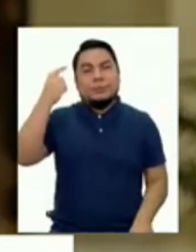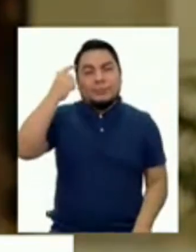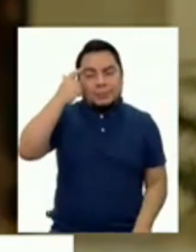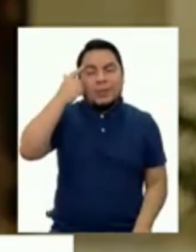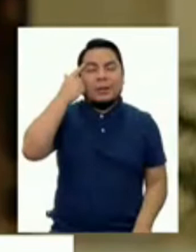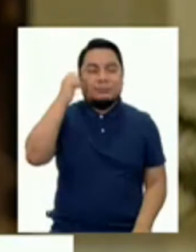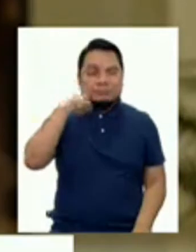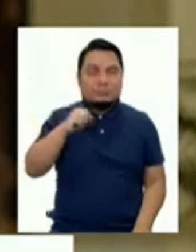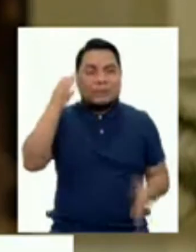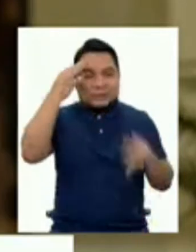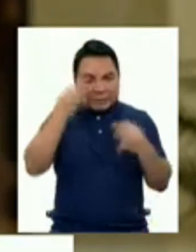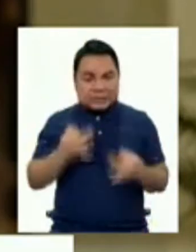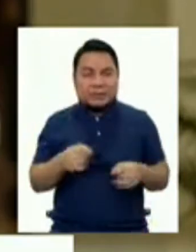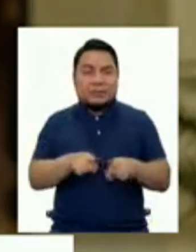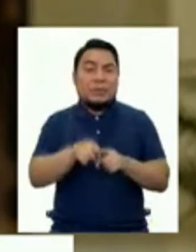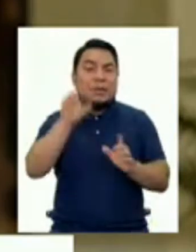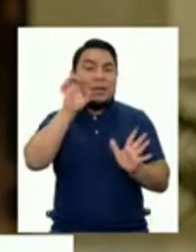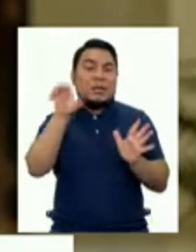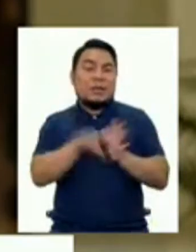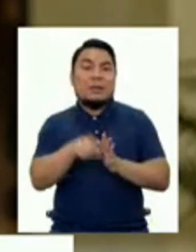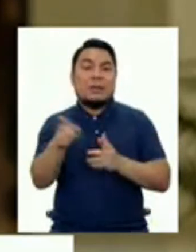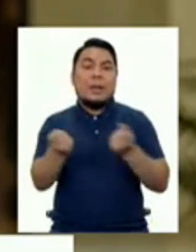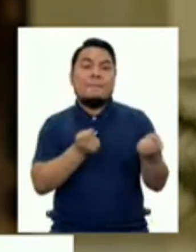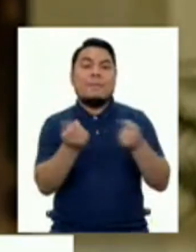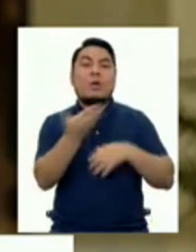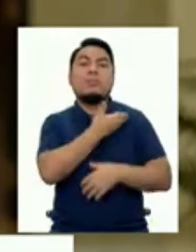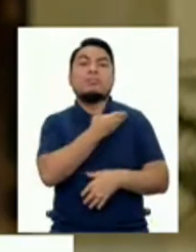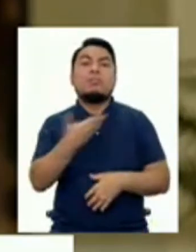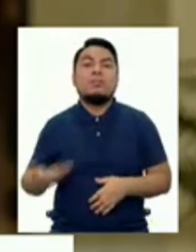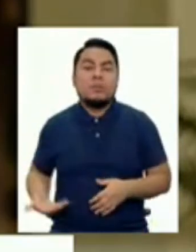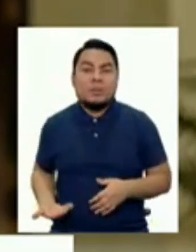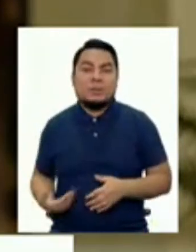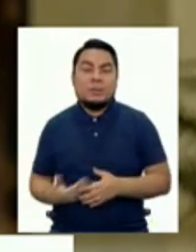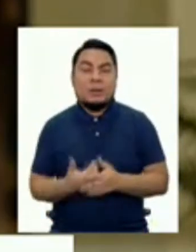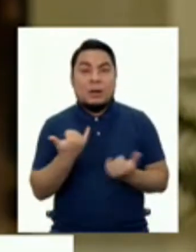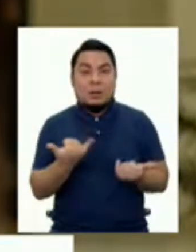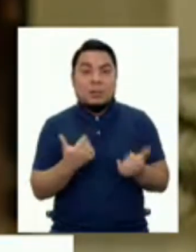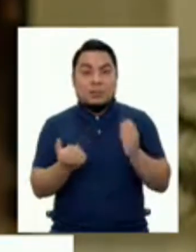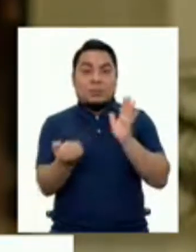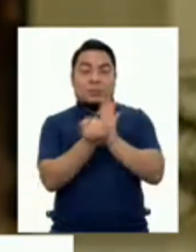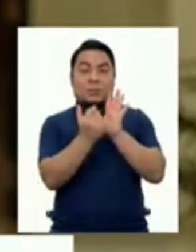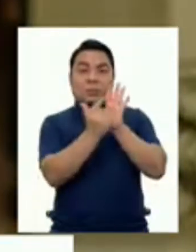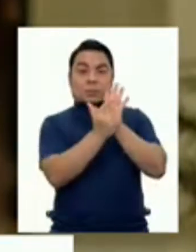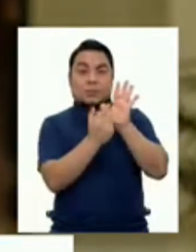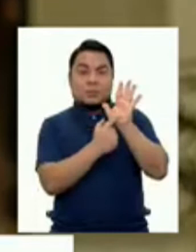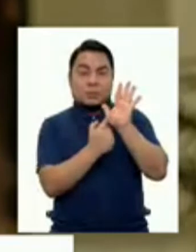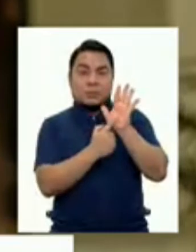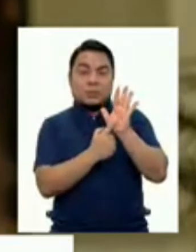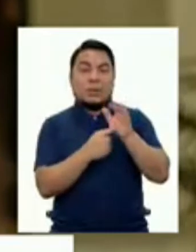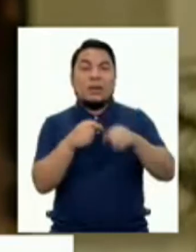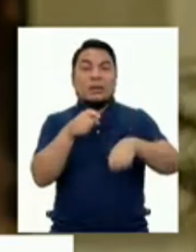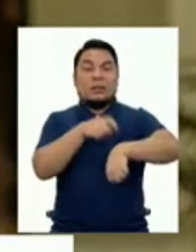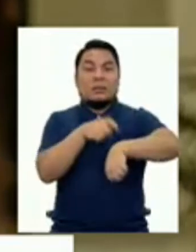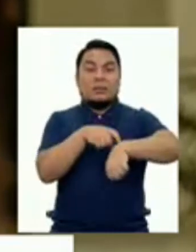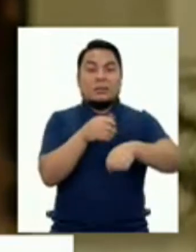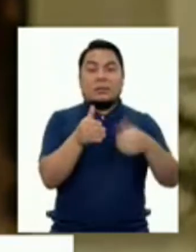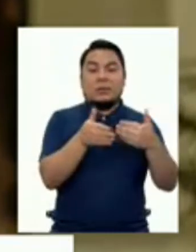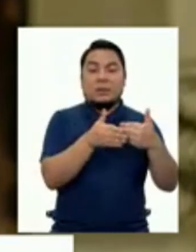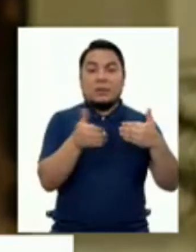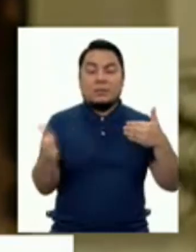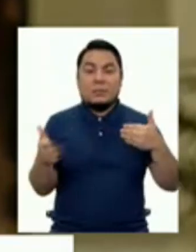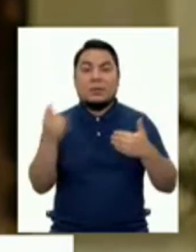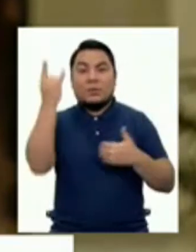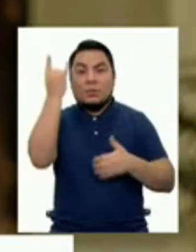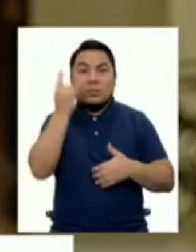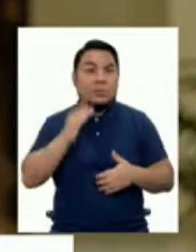también como ejemplo la administración pública. El decreto supremo de ampliación del